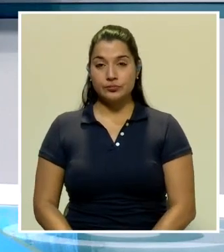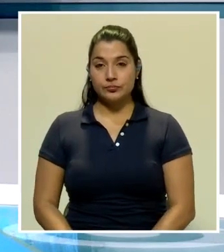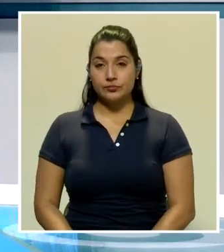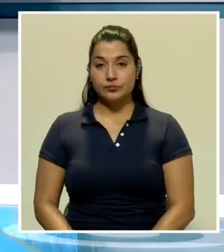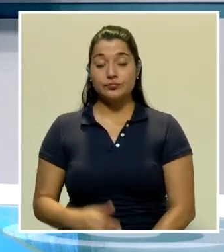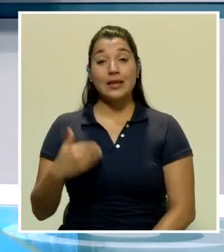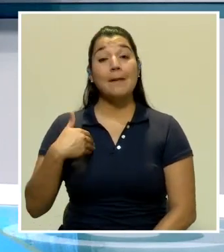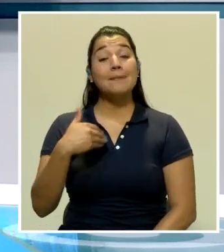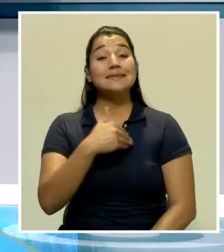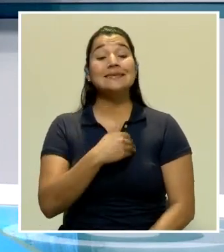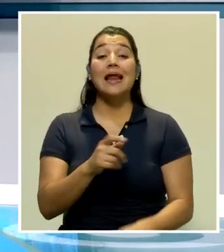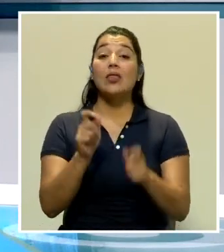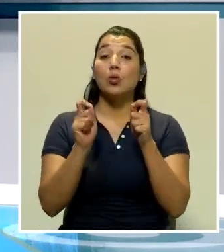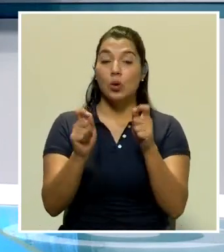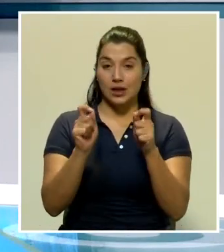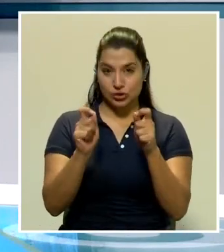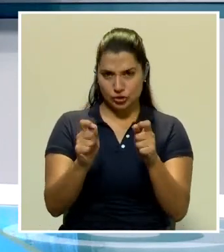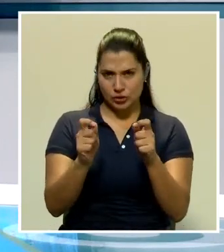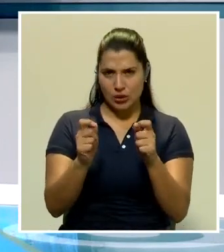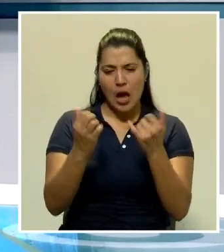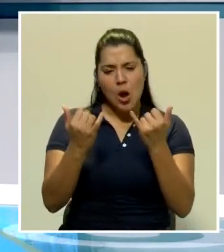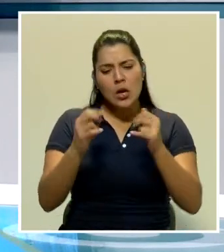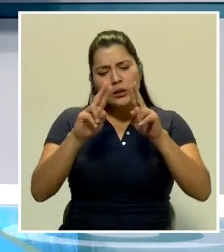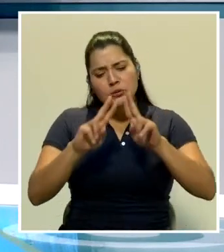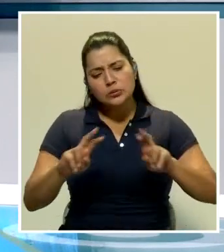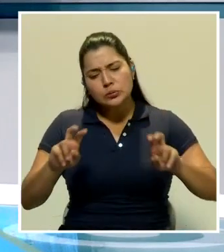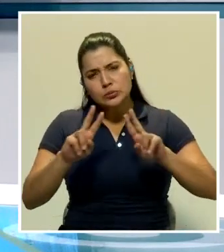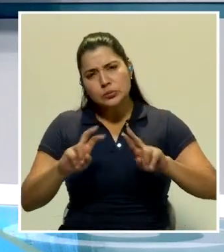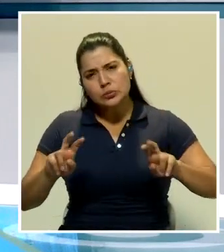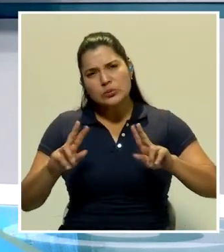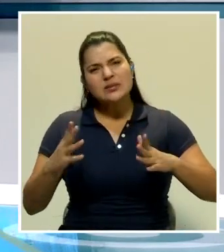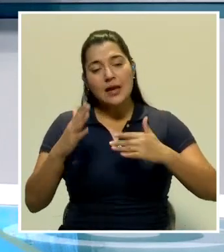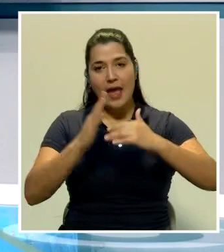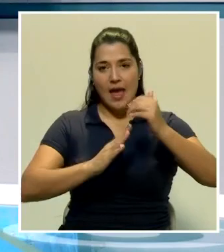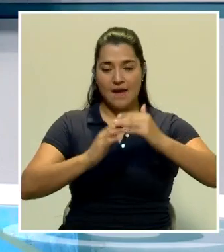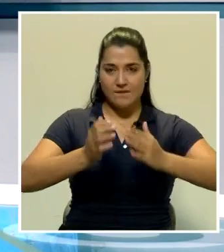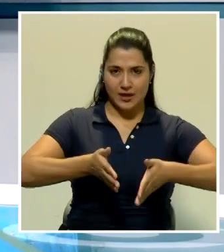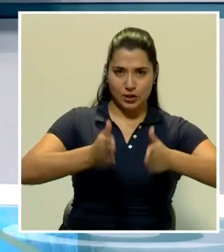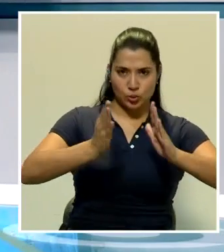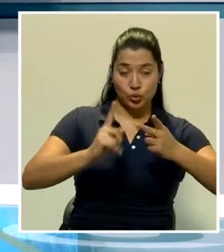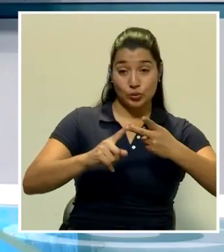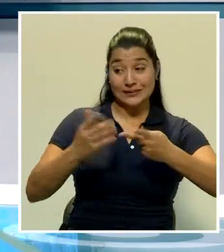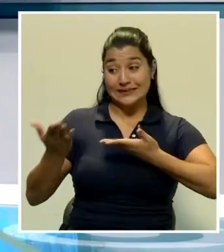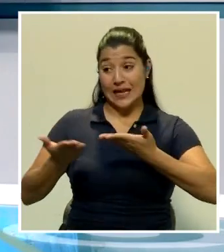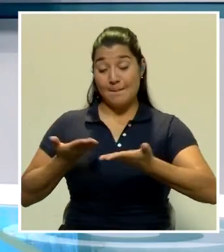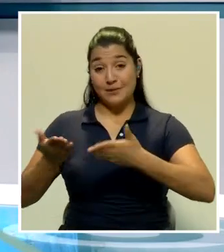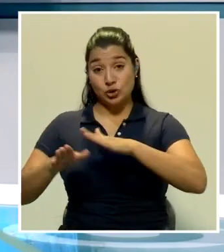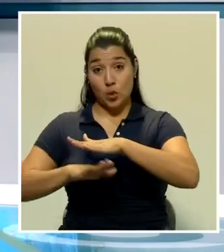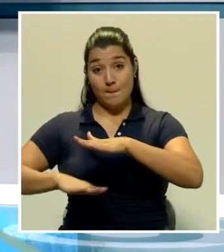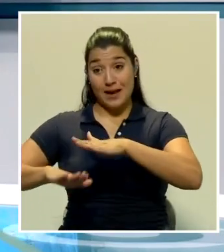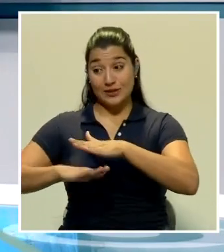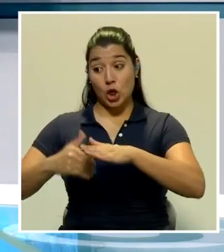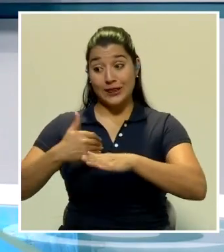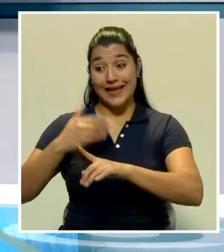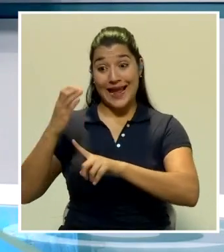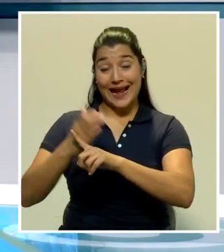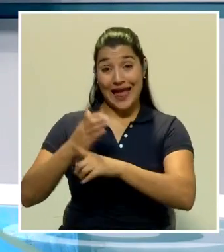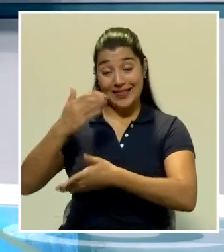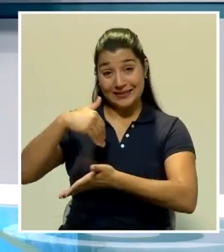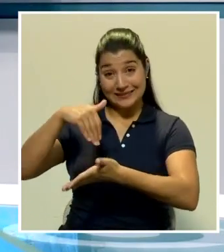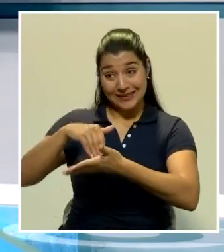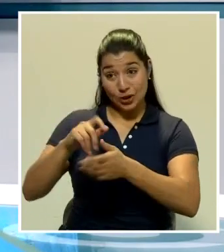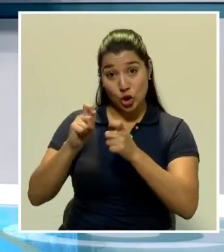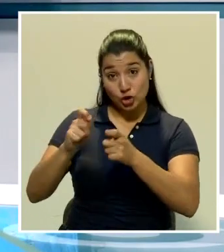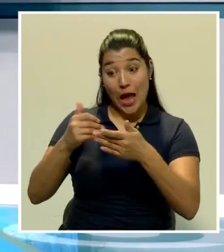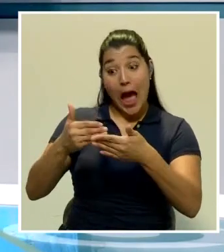El Ministerio de Educación analizará la infraestructura y los servicios básicos de cada centro educativo antes